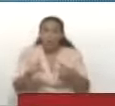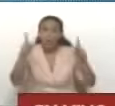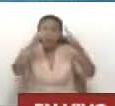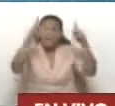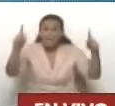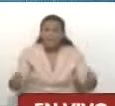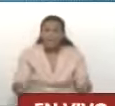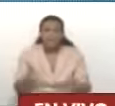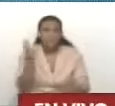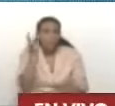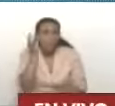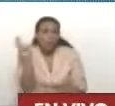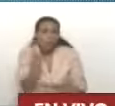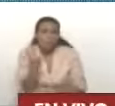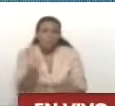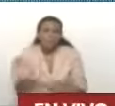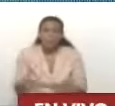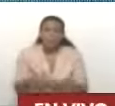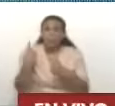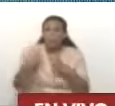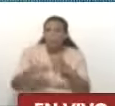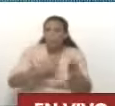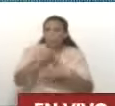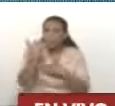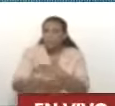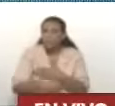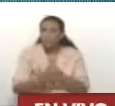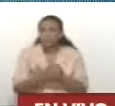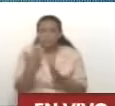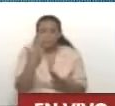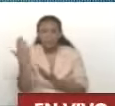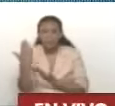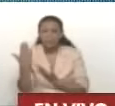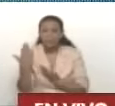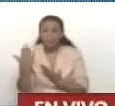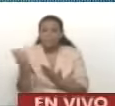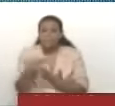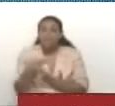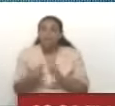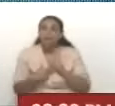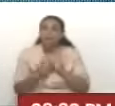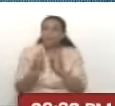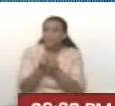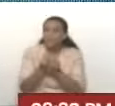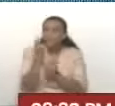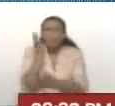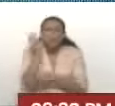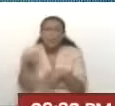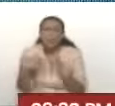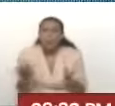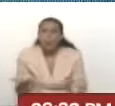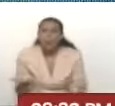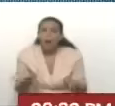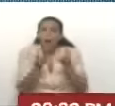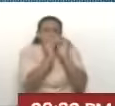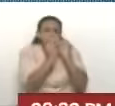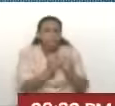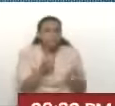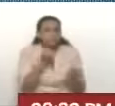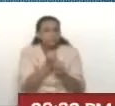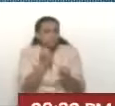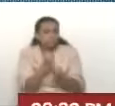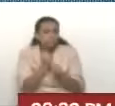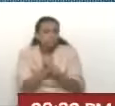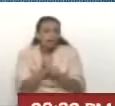kiosco Venezuela Mujer, entre otros proyectos que vienen a acompañar a la mujer en ese empeño